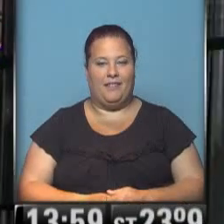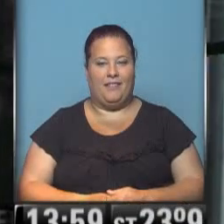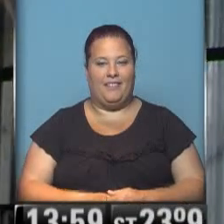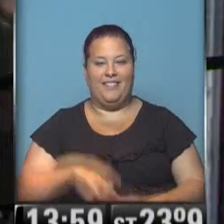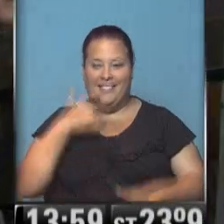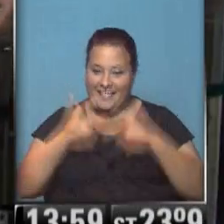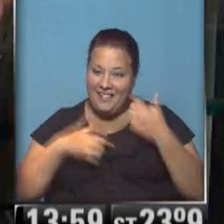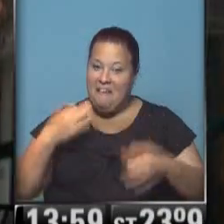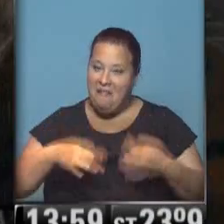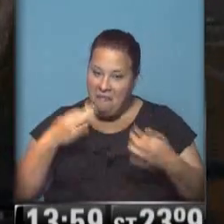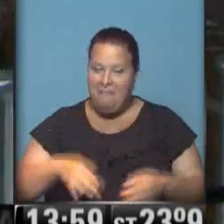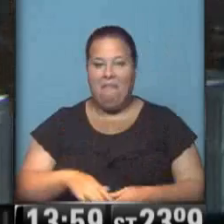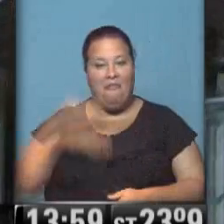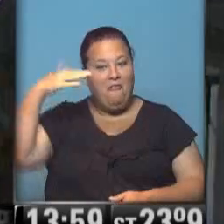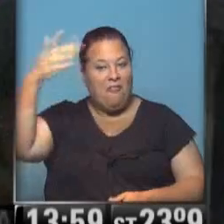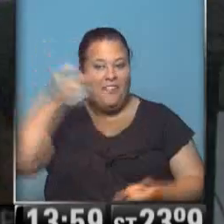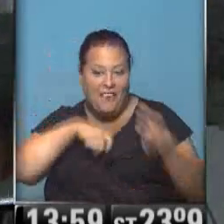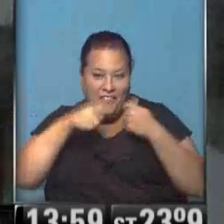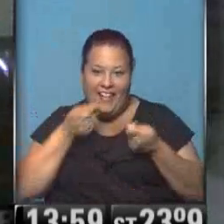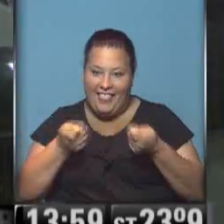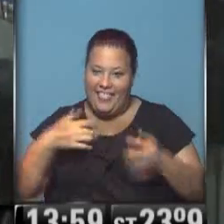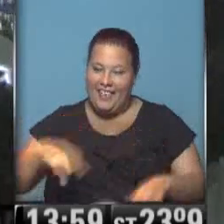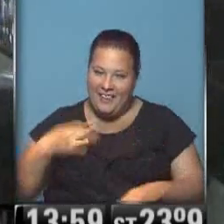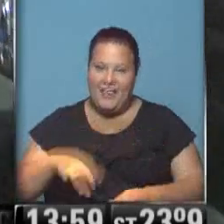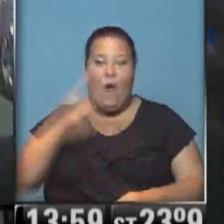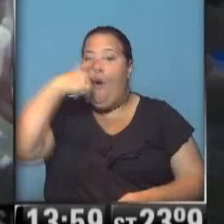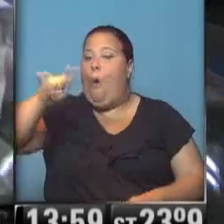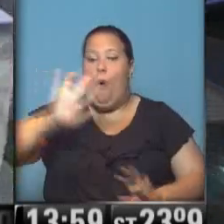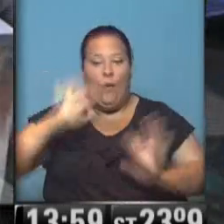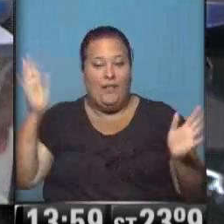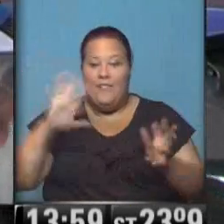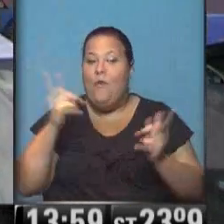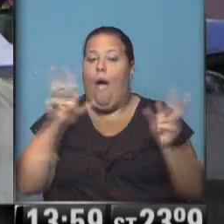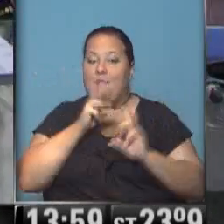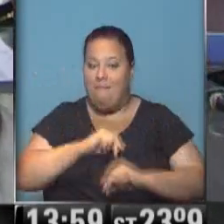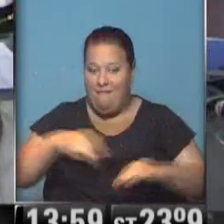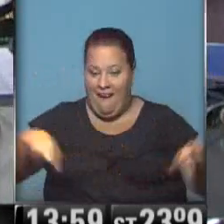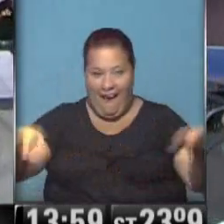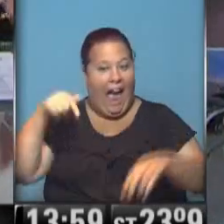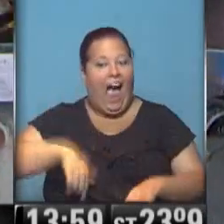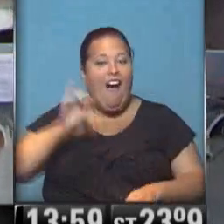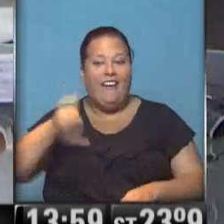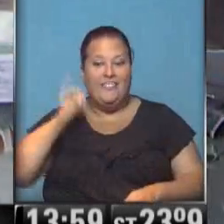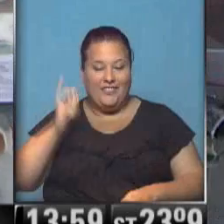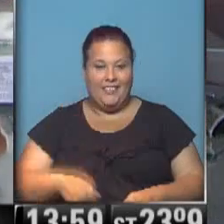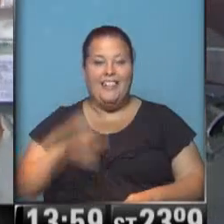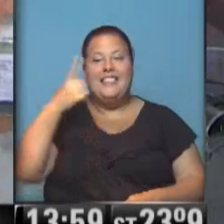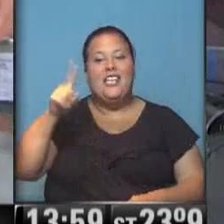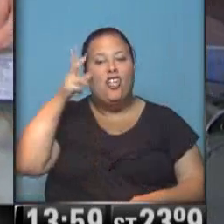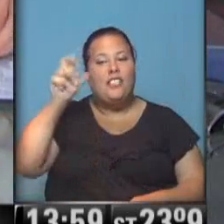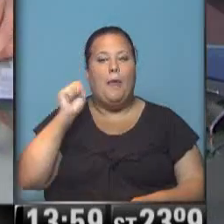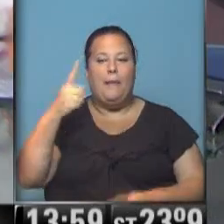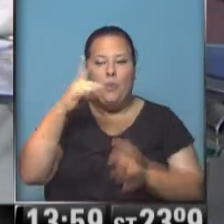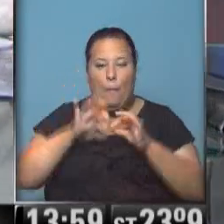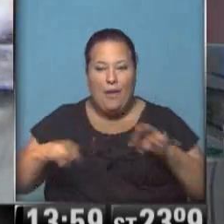Regalado, tenemos que aprovechar, ¿eh? Qué bien, Buffarini, ¿eh? Tiene futuro como vendedor. Impresionante. Es la última oportunidad, casi no quedan metros, ¿eh? Es ahora o nunca. 180 pesos el